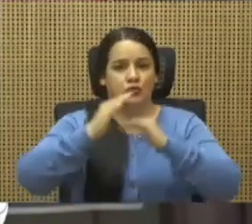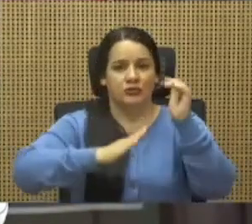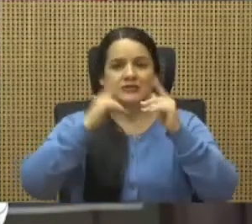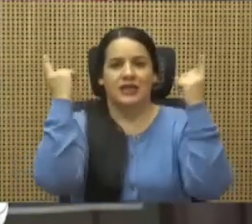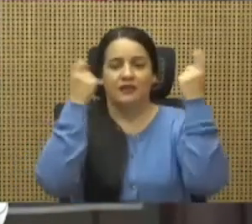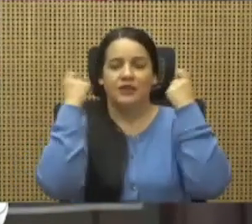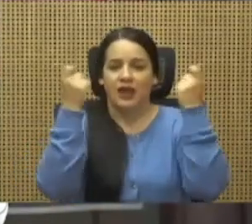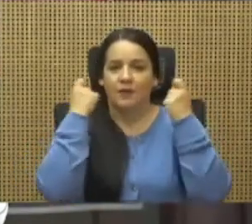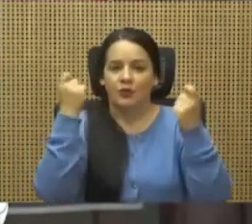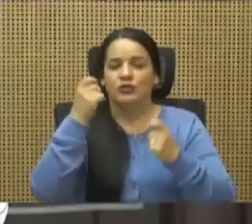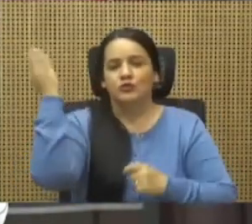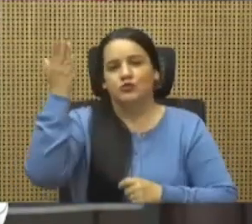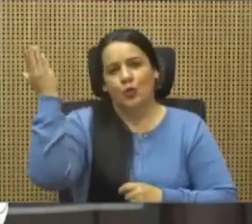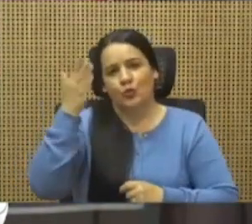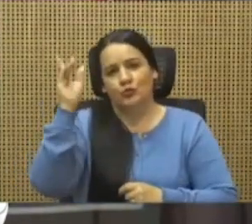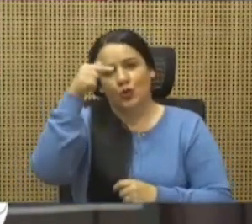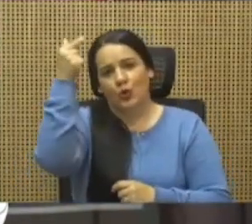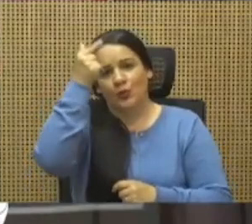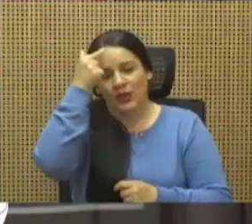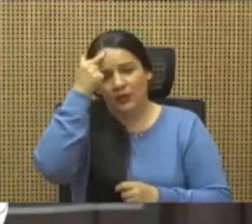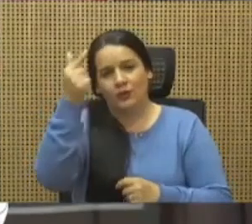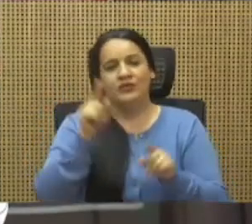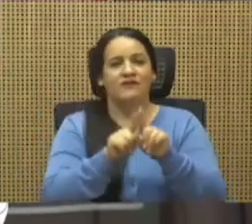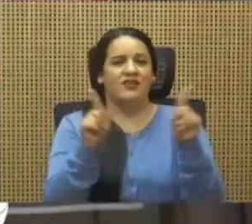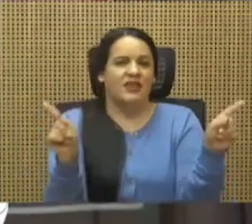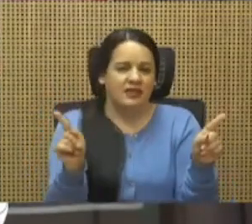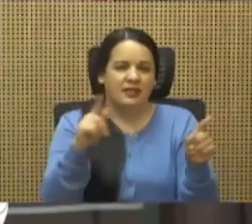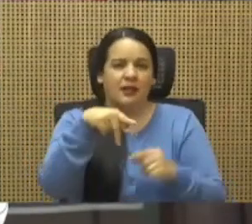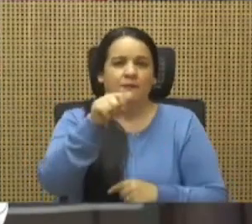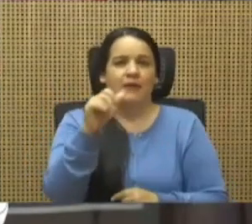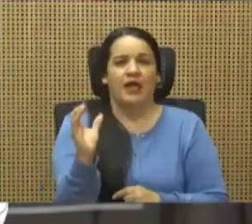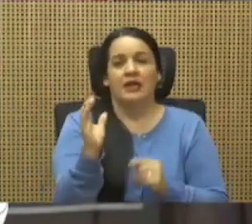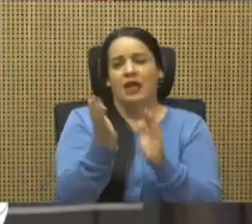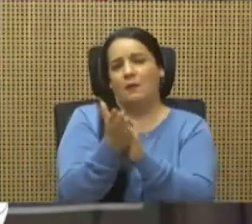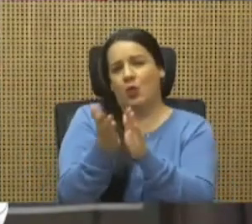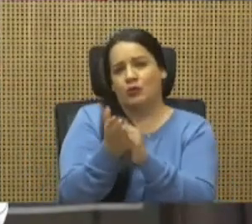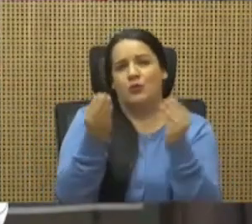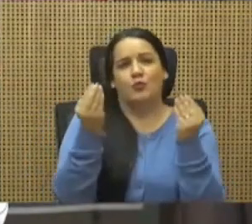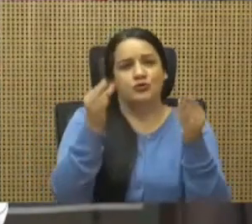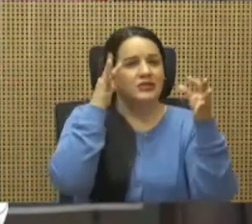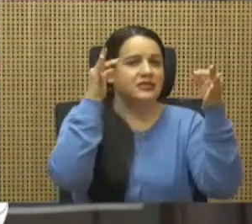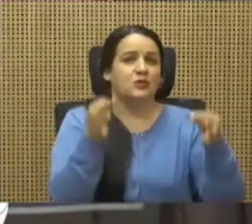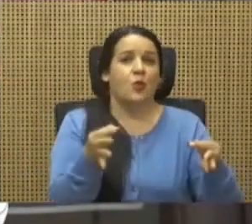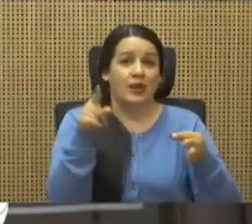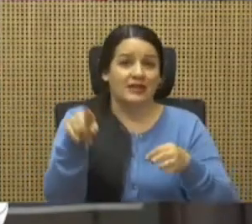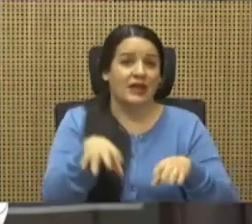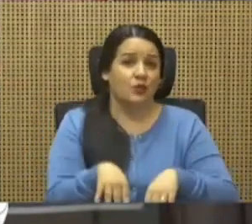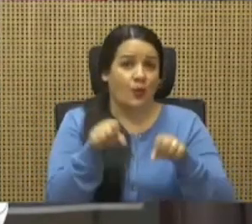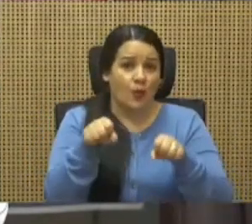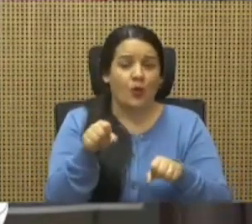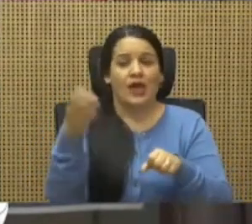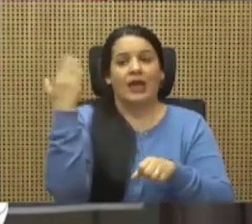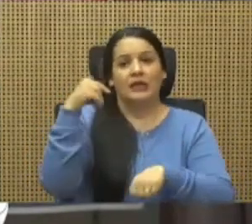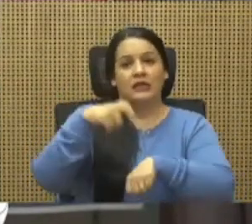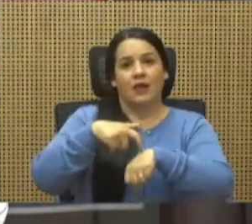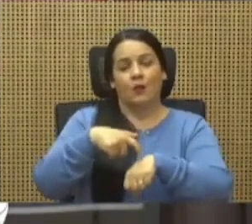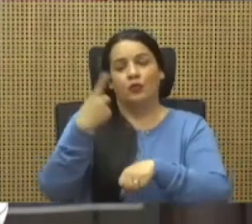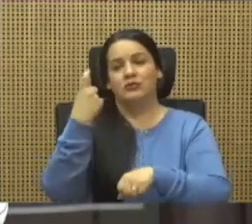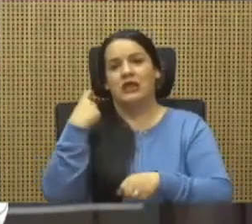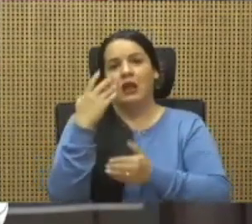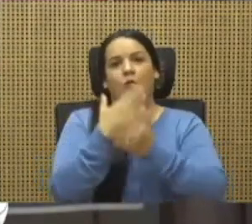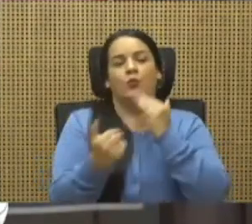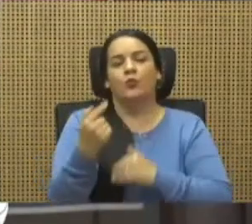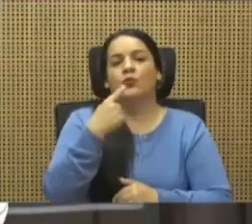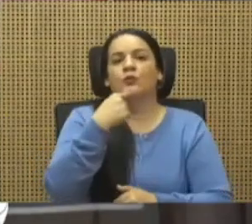a la del PAC, aplaudimos varias de las decisiones que tomó, incluso pues en aquel tiempo y todavía recientemente algunos